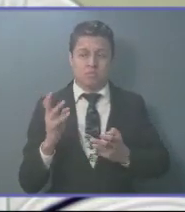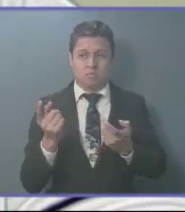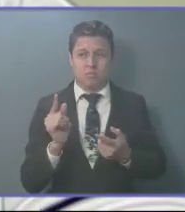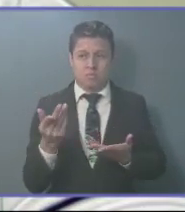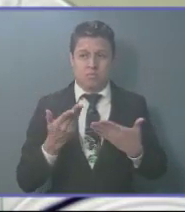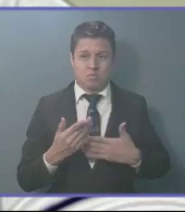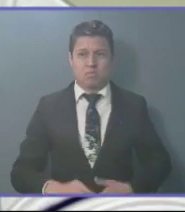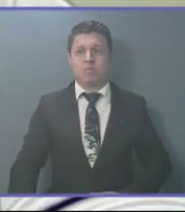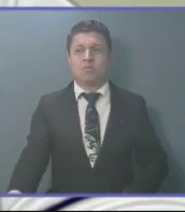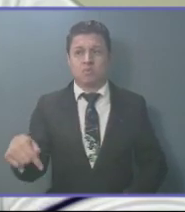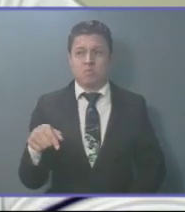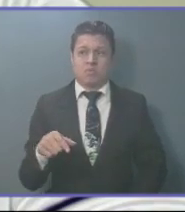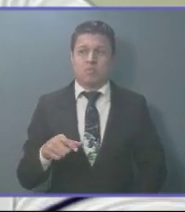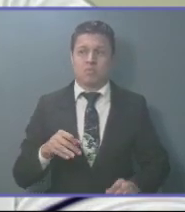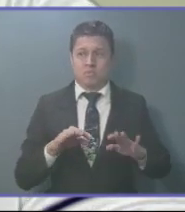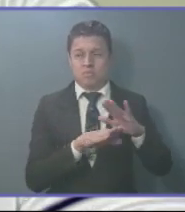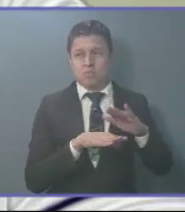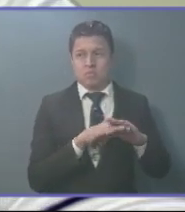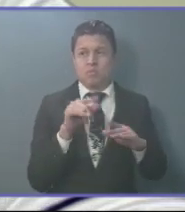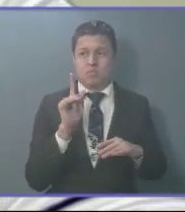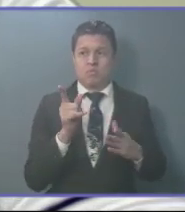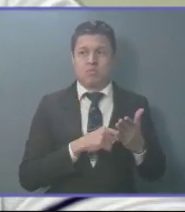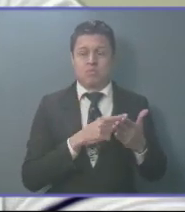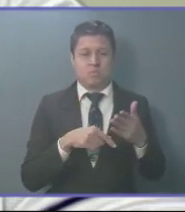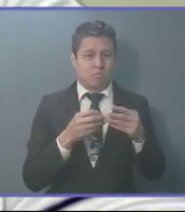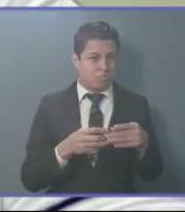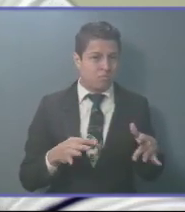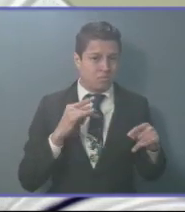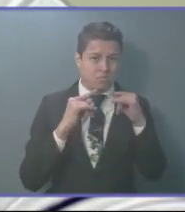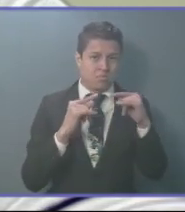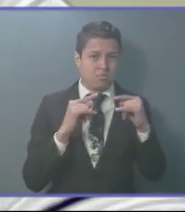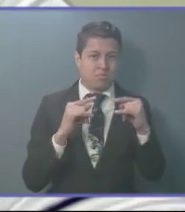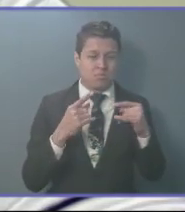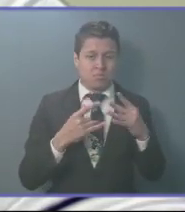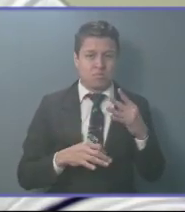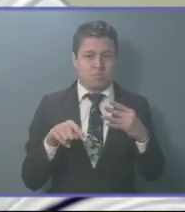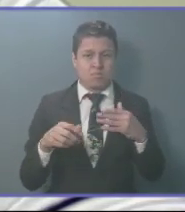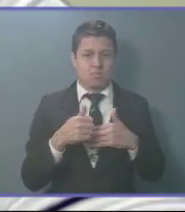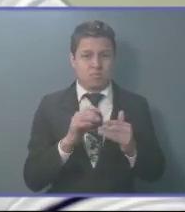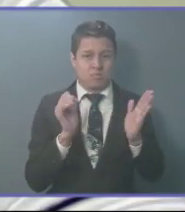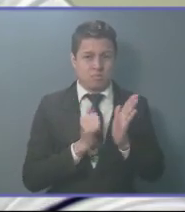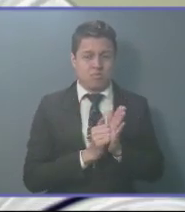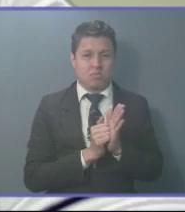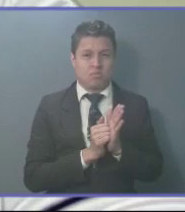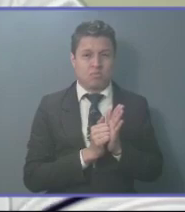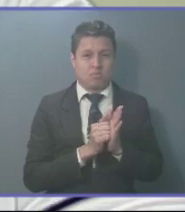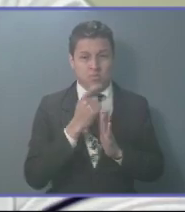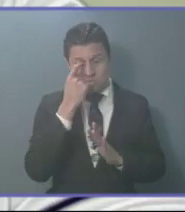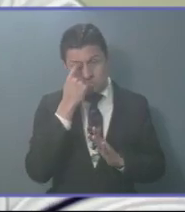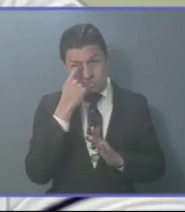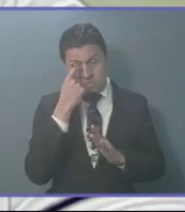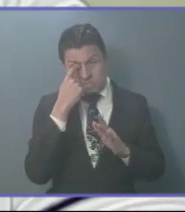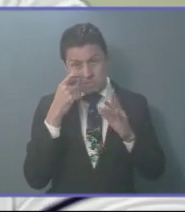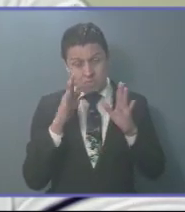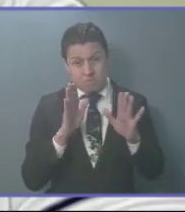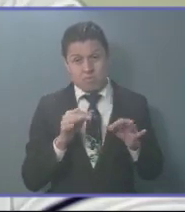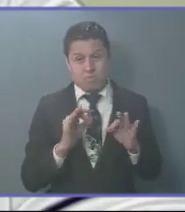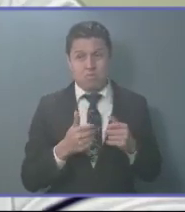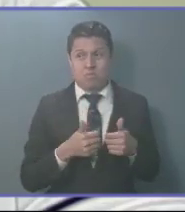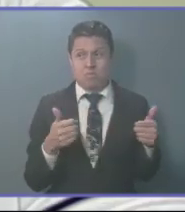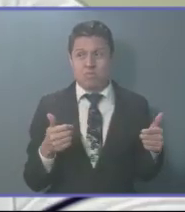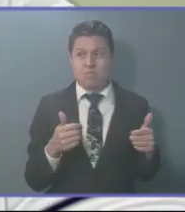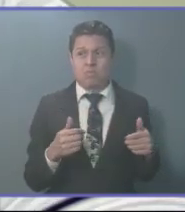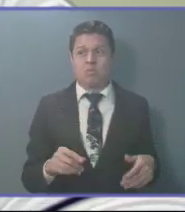este argumento no anula las facultades de legislar de la Asamblea Legislativa, pero independientemente es